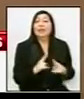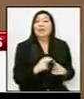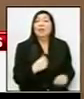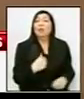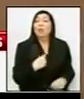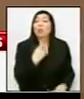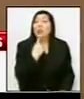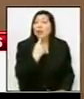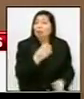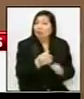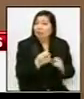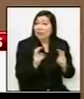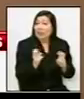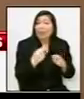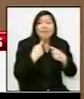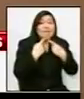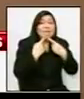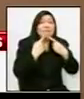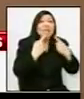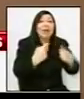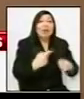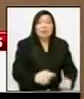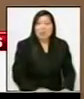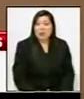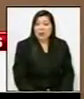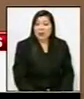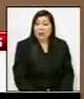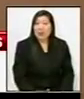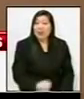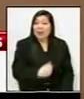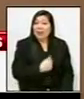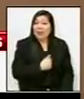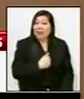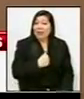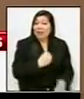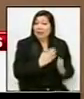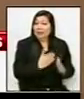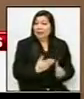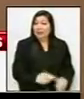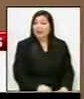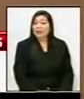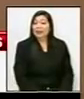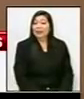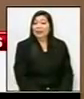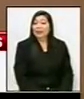voy a fundamentar con el tema de la famosa pertenencia a una organización criminal.